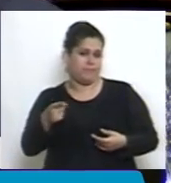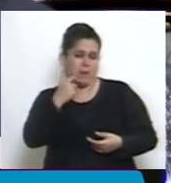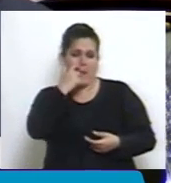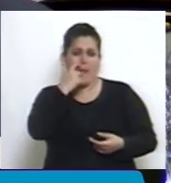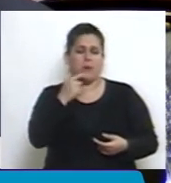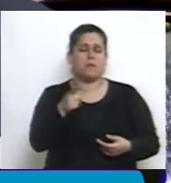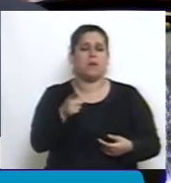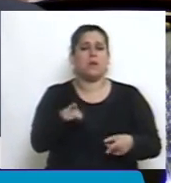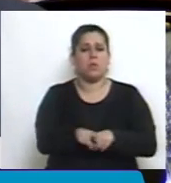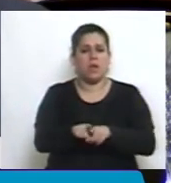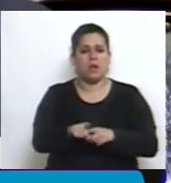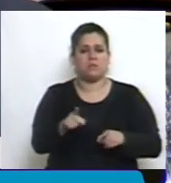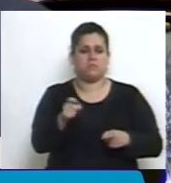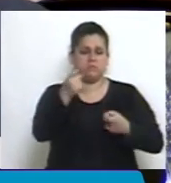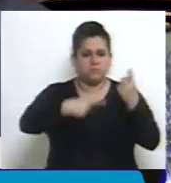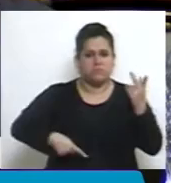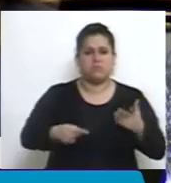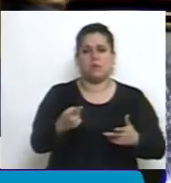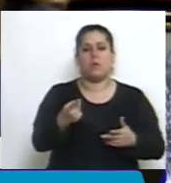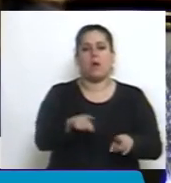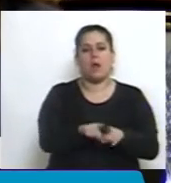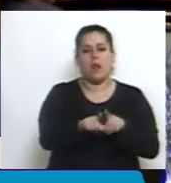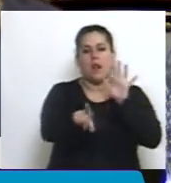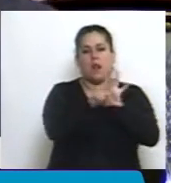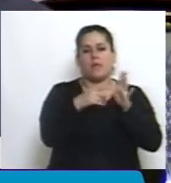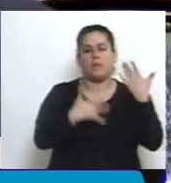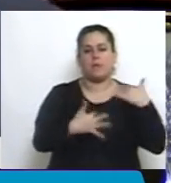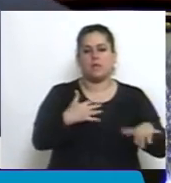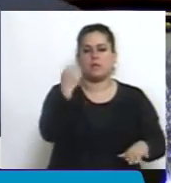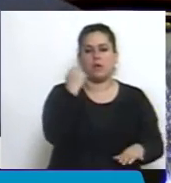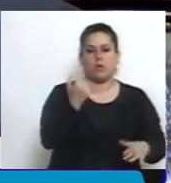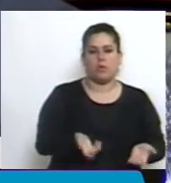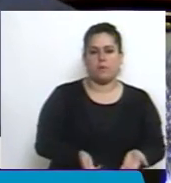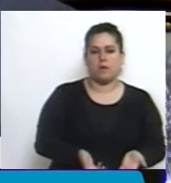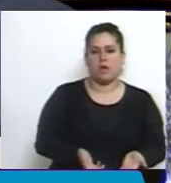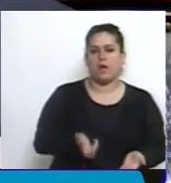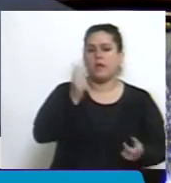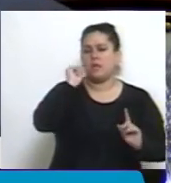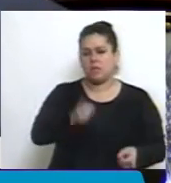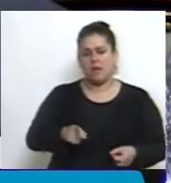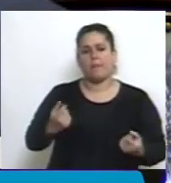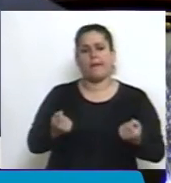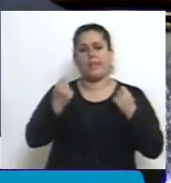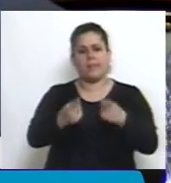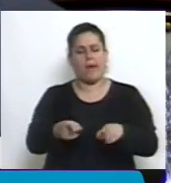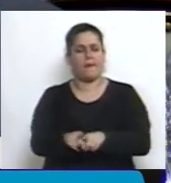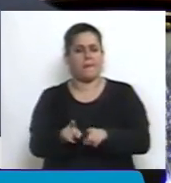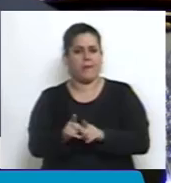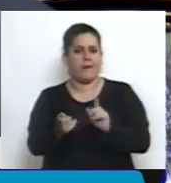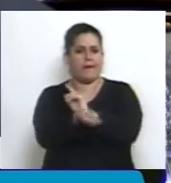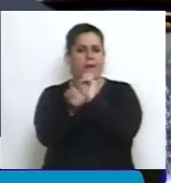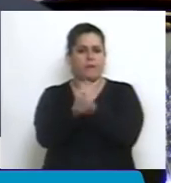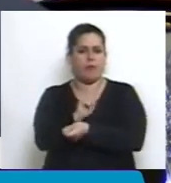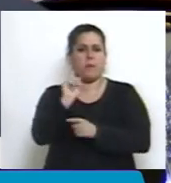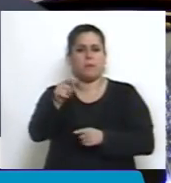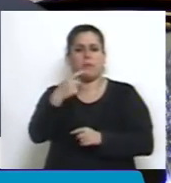la delegación de facultades que le otorga la Ley de Emergencia Económica y que le otorgan esa reforma que han